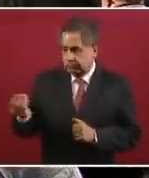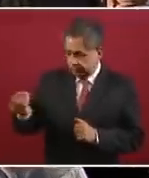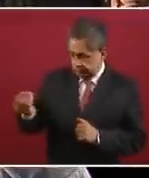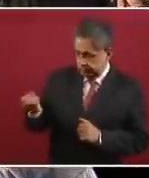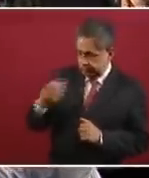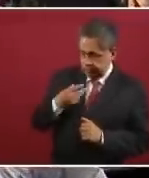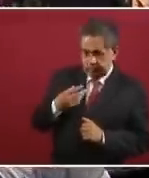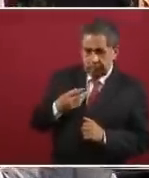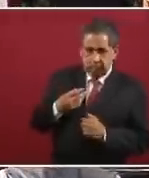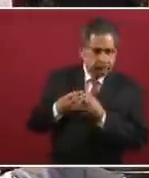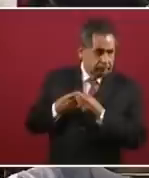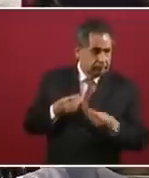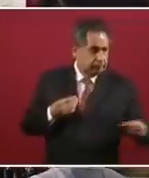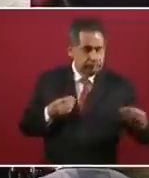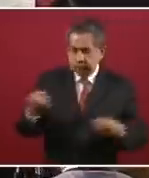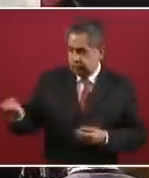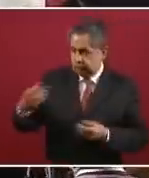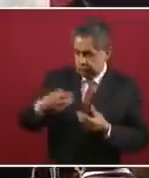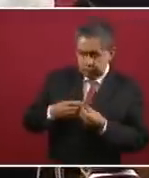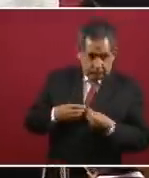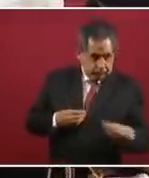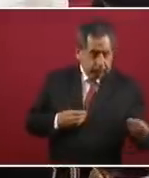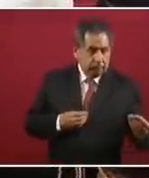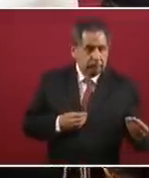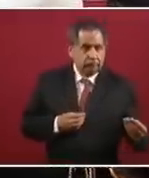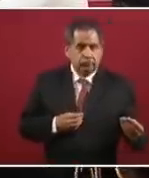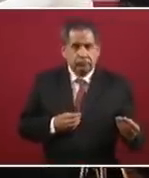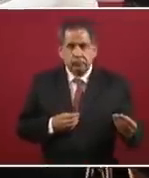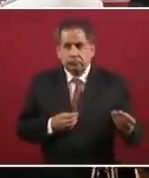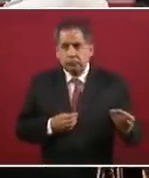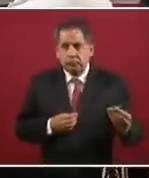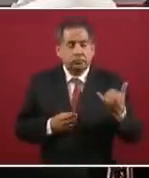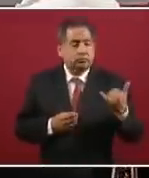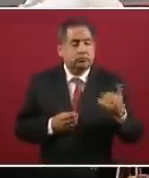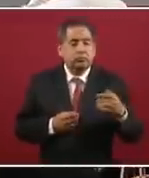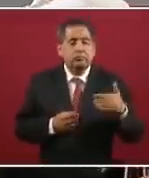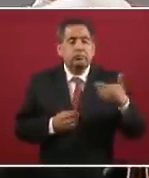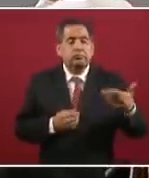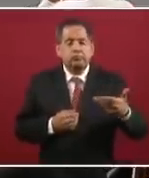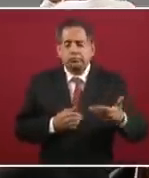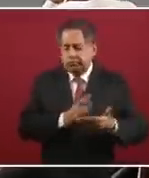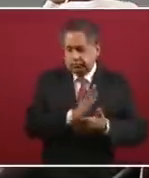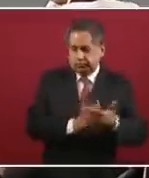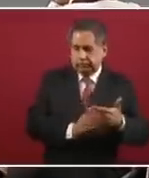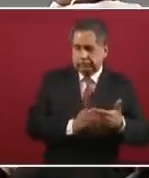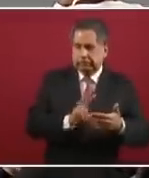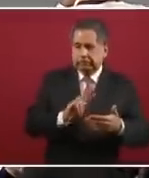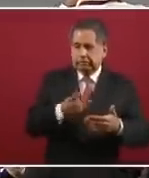transfiérelo, entrégalo y un moche.